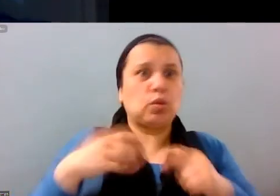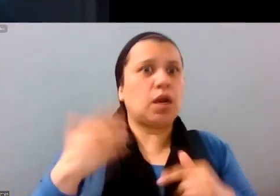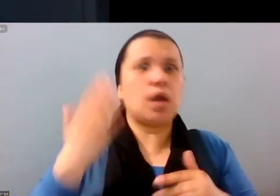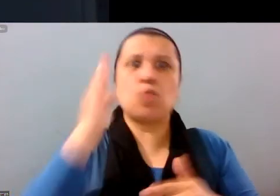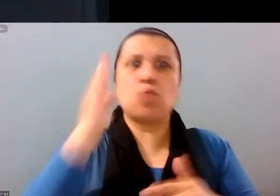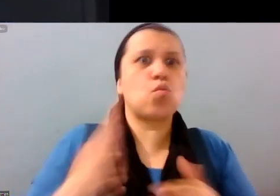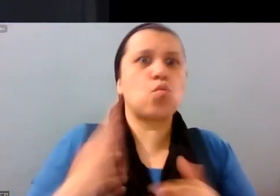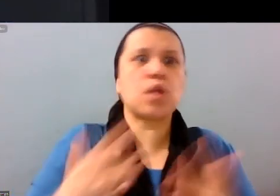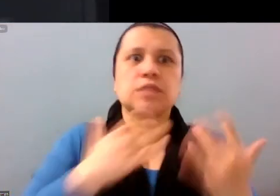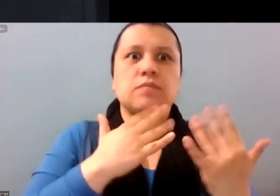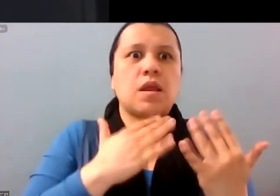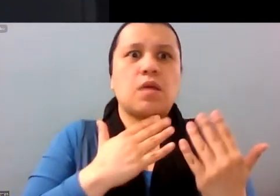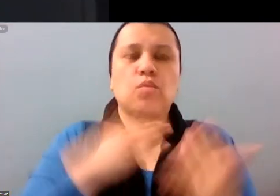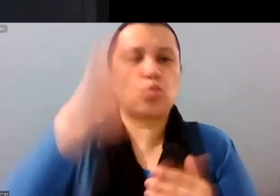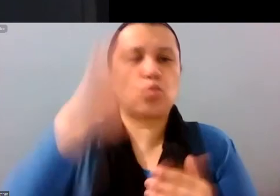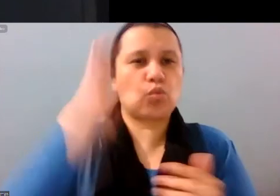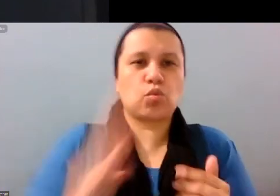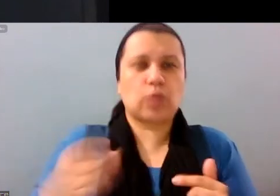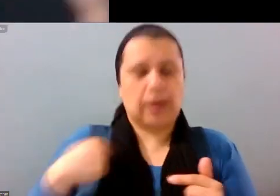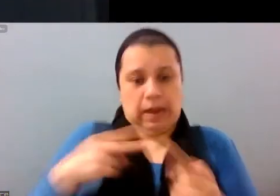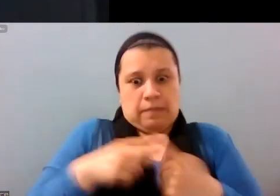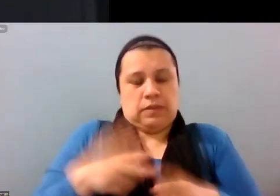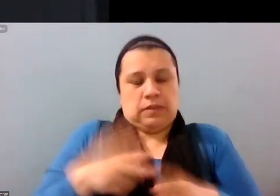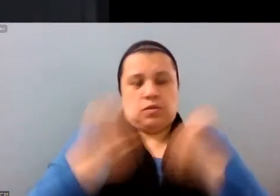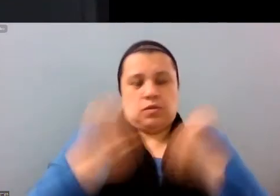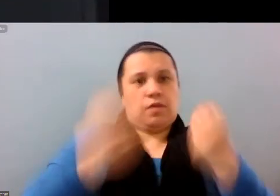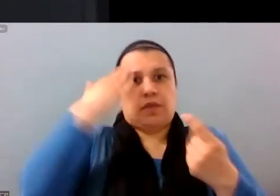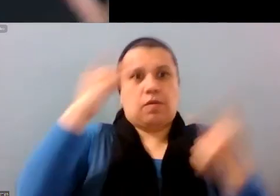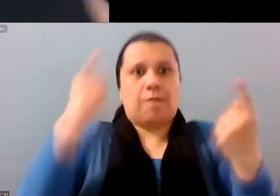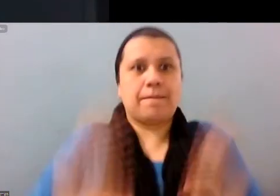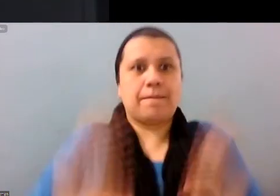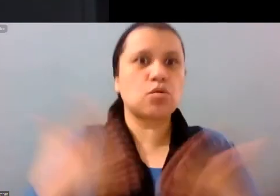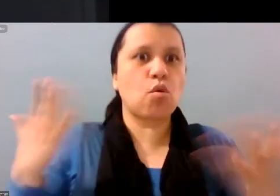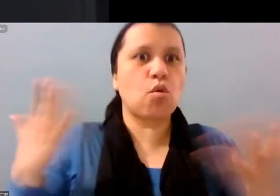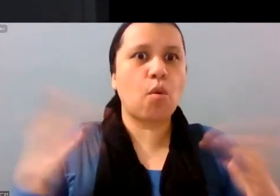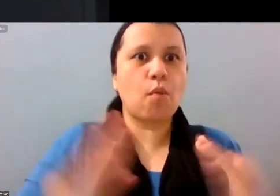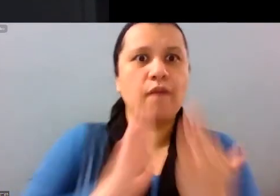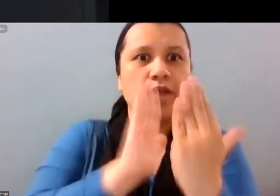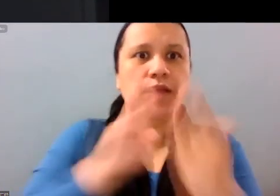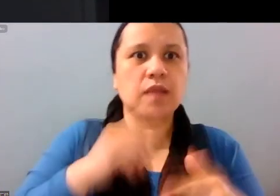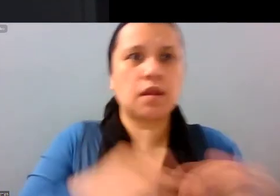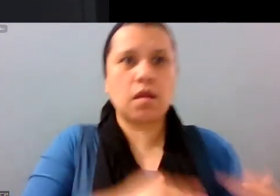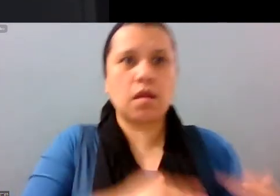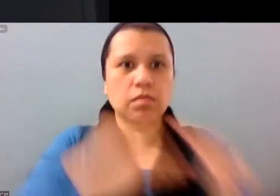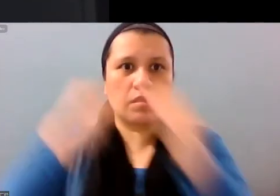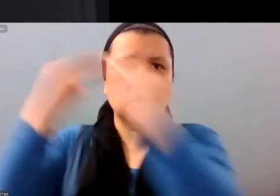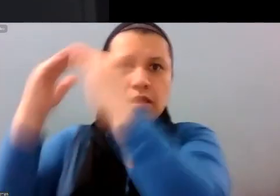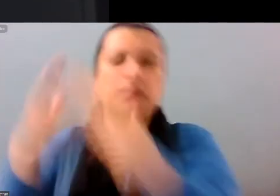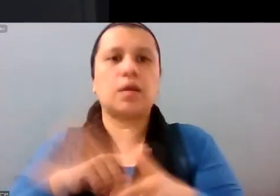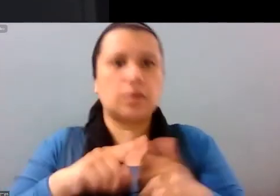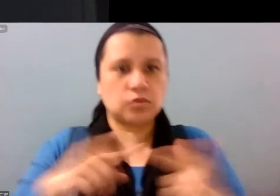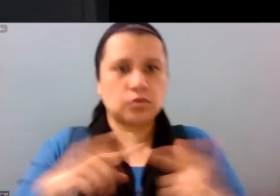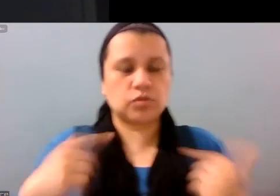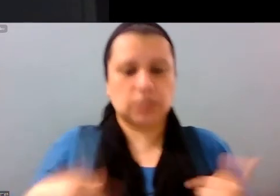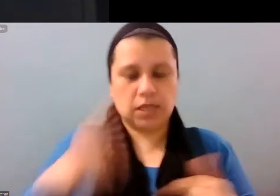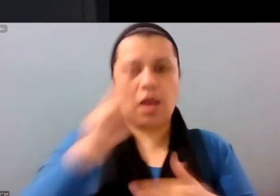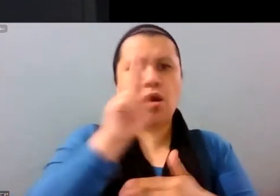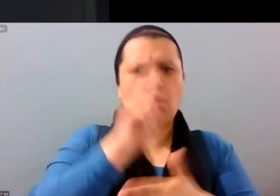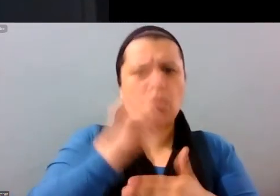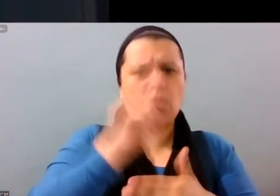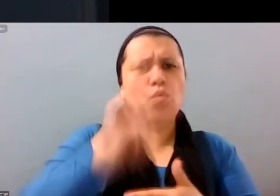sabíamos en principio qué iba a pasar ni cómo enfrentarlo a todos los niveles educativos desde la UNED ya habíamos trabajado muchísimo